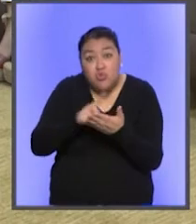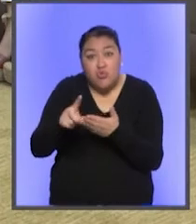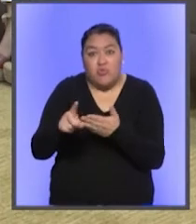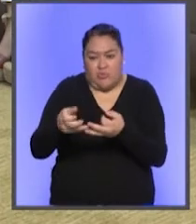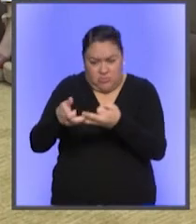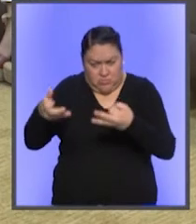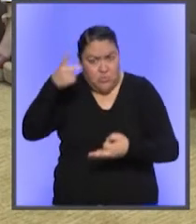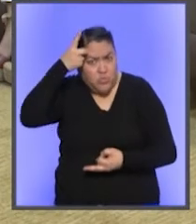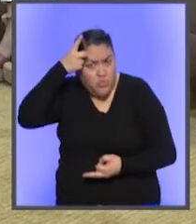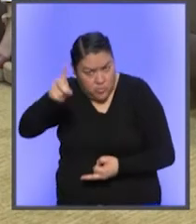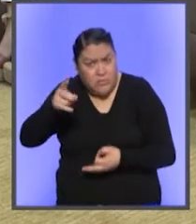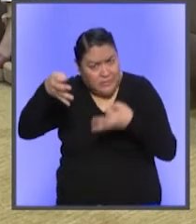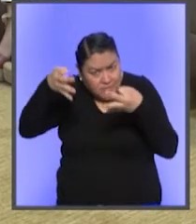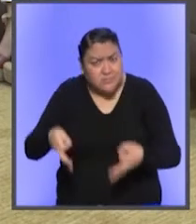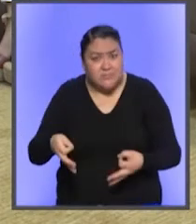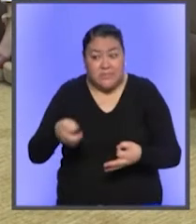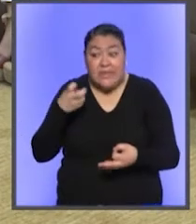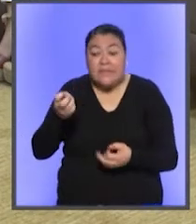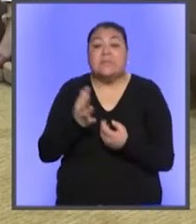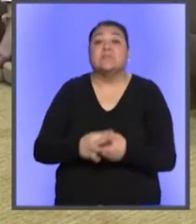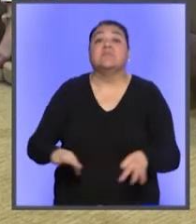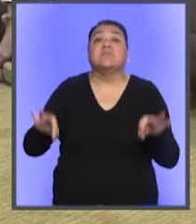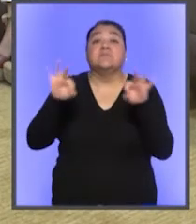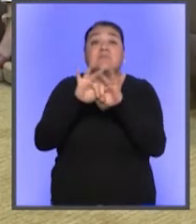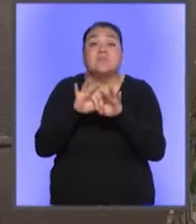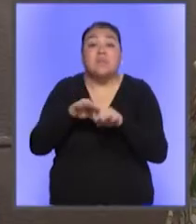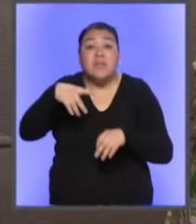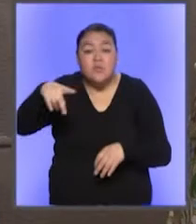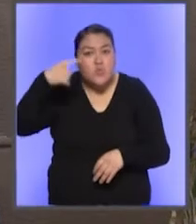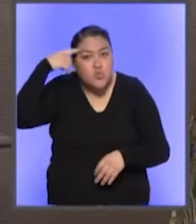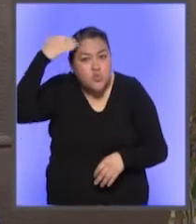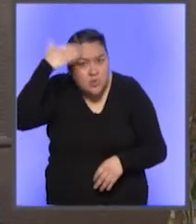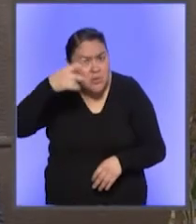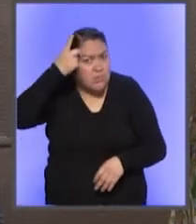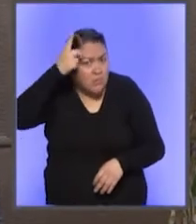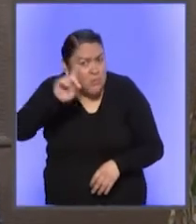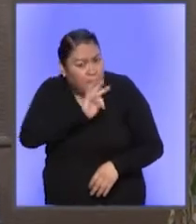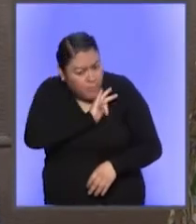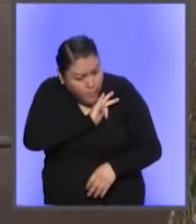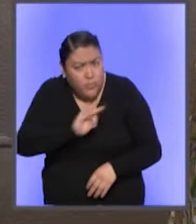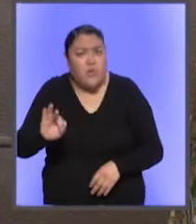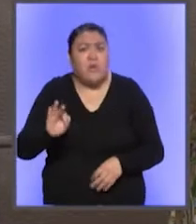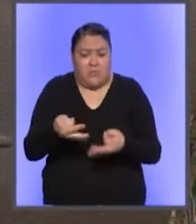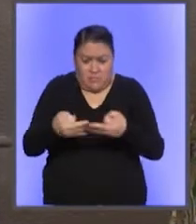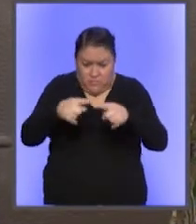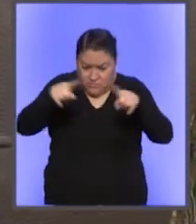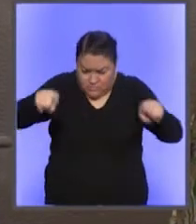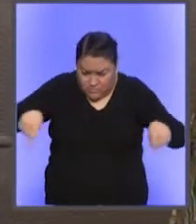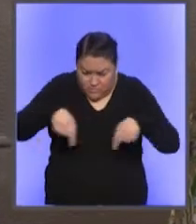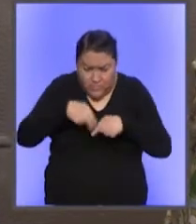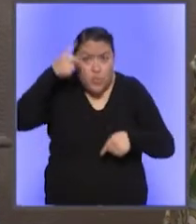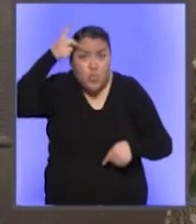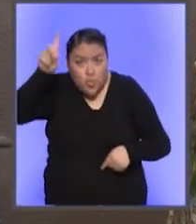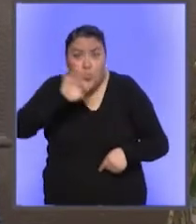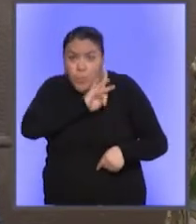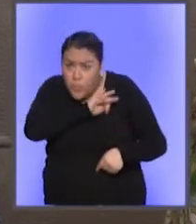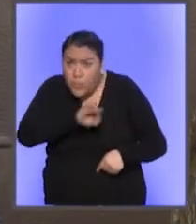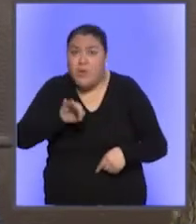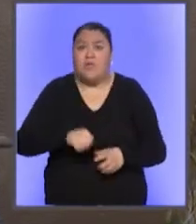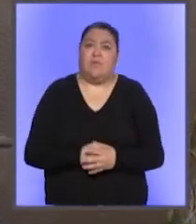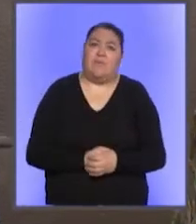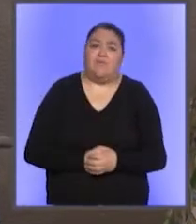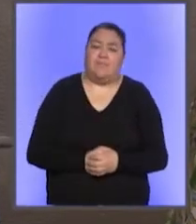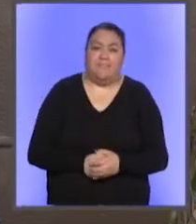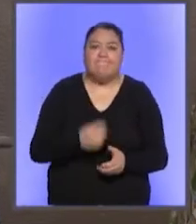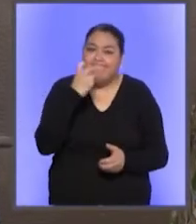tengan derecho al acceso de la tierra y eso es importante que sepan que también pueden ser propietarias de la tierra entonces creo